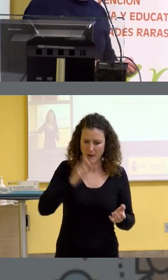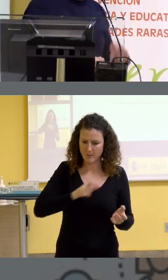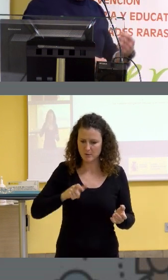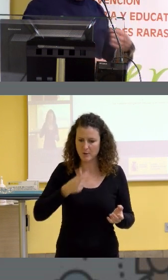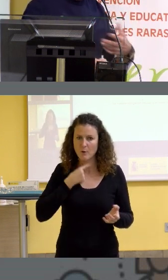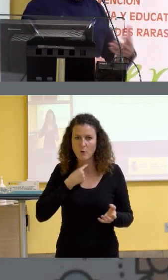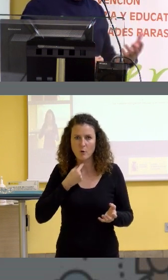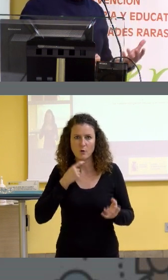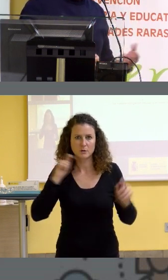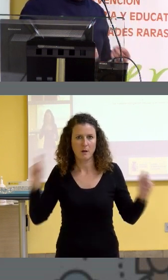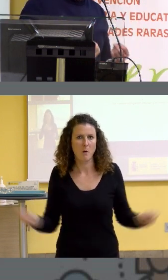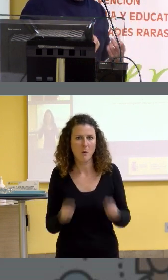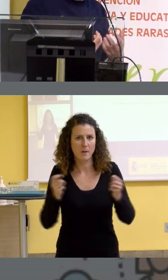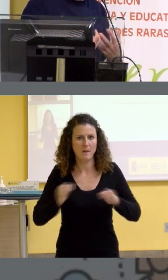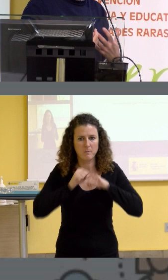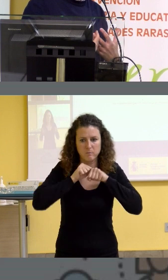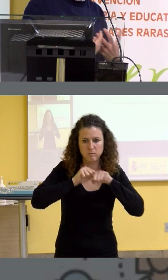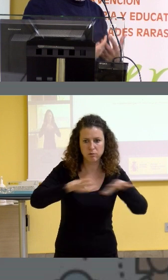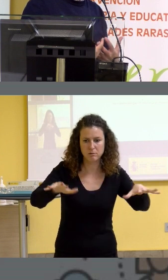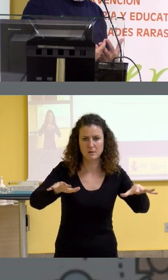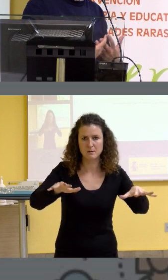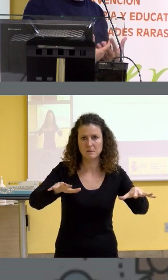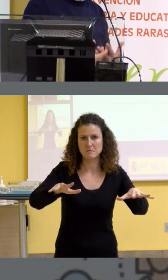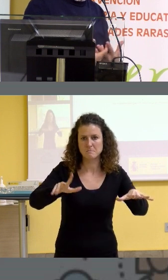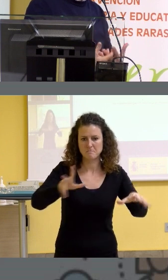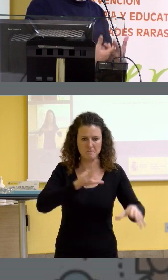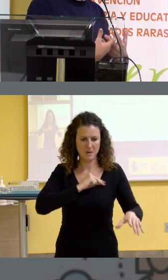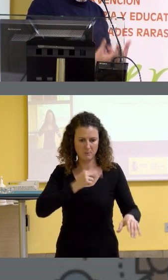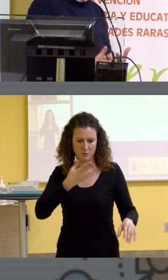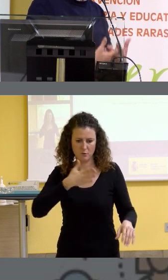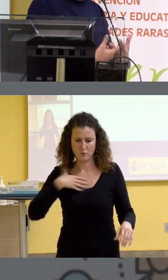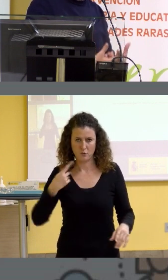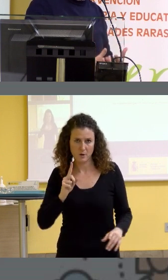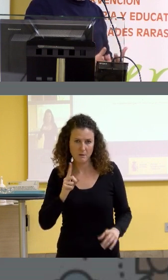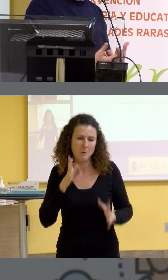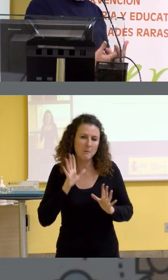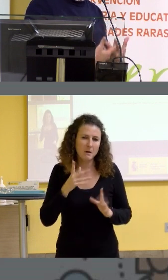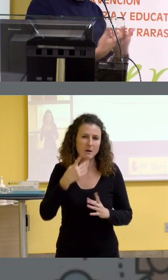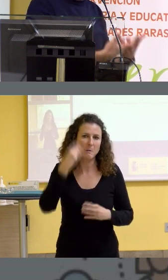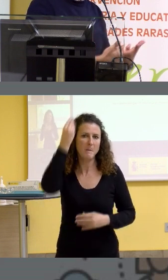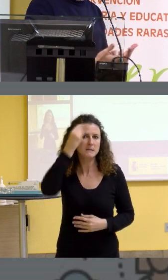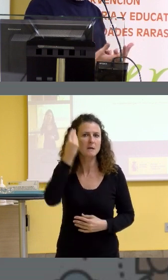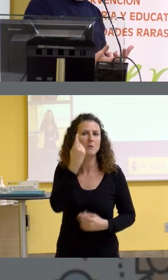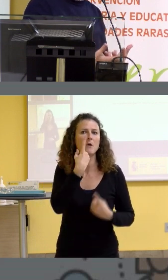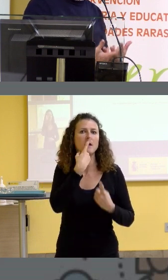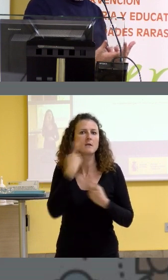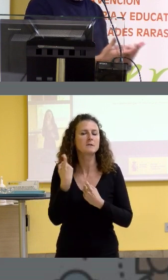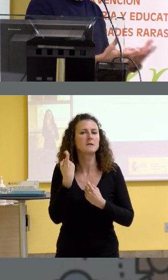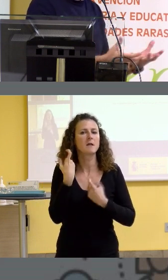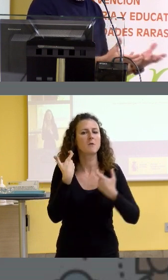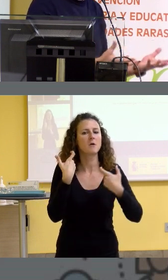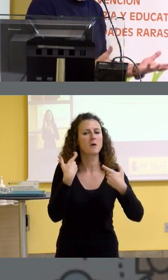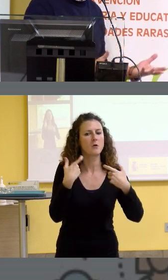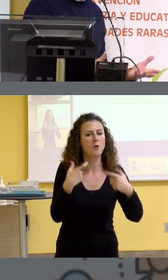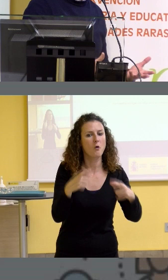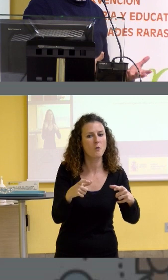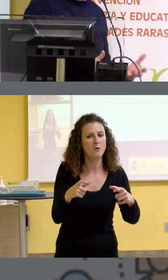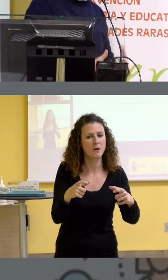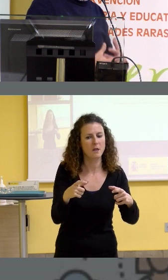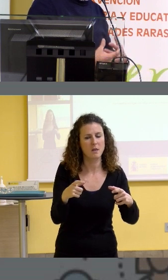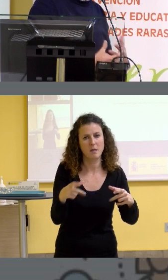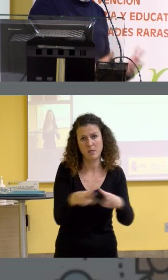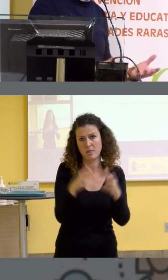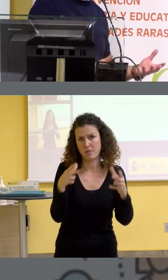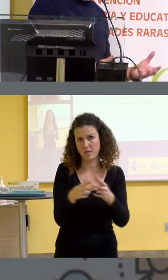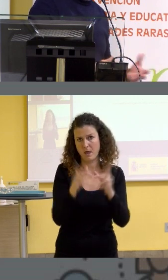lo hacemos por ego ni por medallas, nos gusta porque creemos que hay una necesidad muy importante de educar a la comunidad en cosas. A